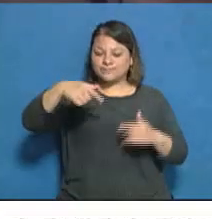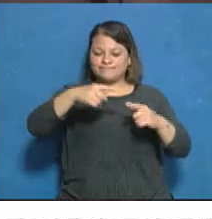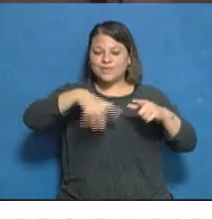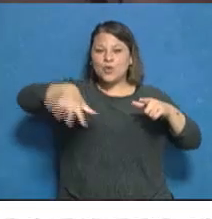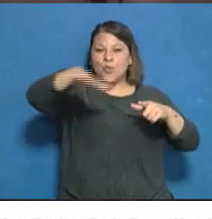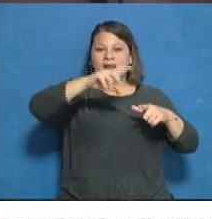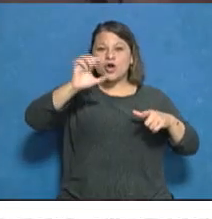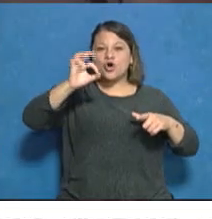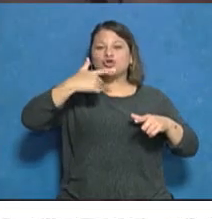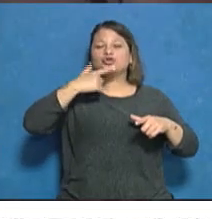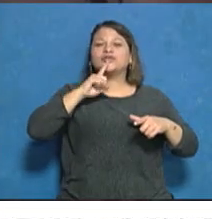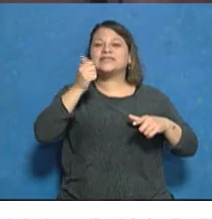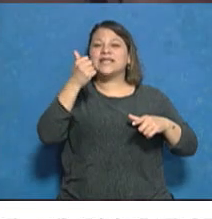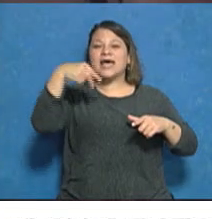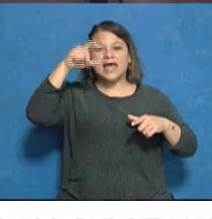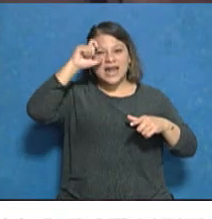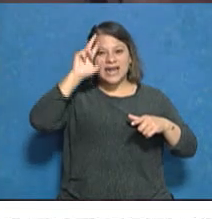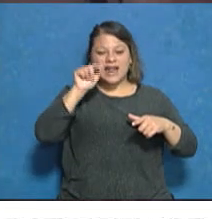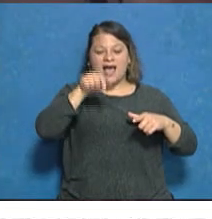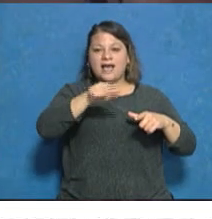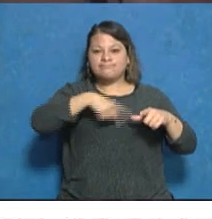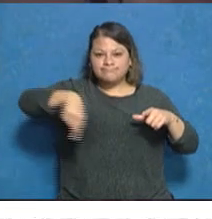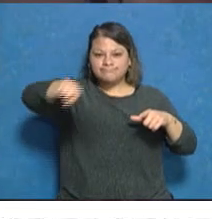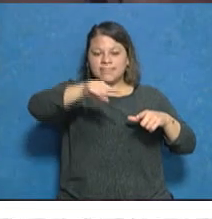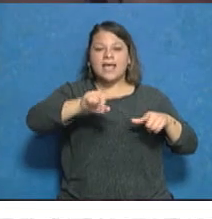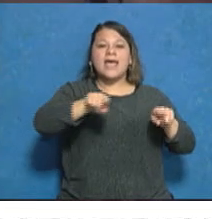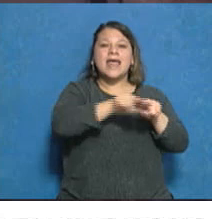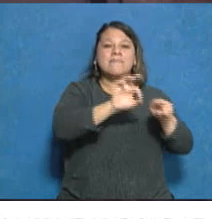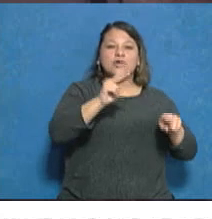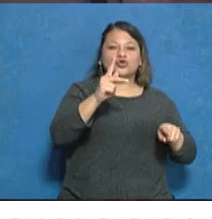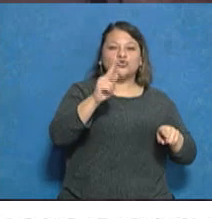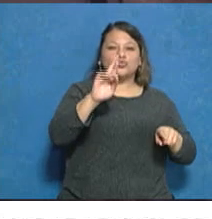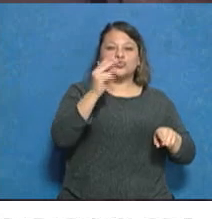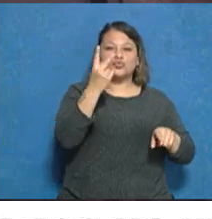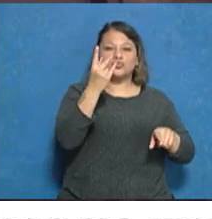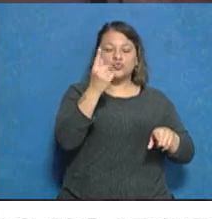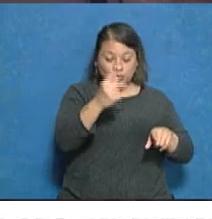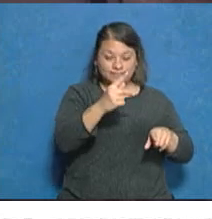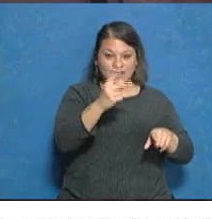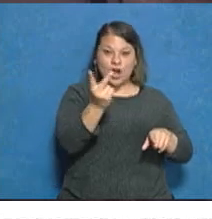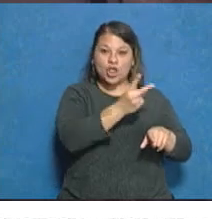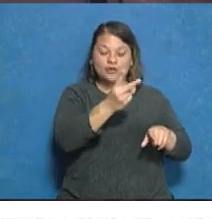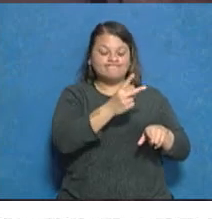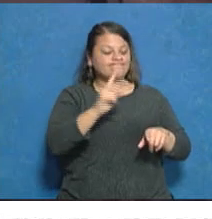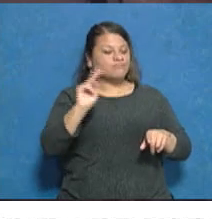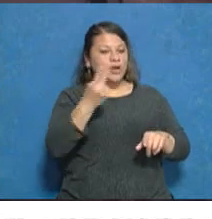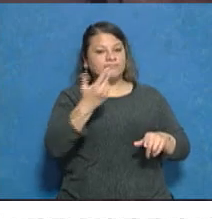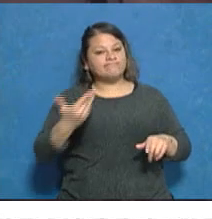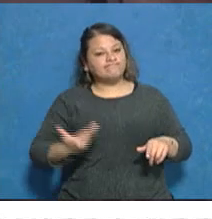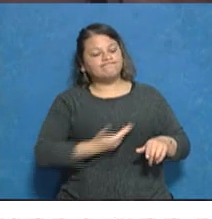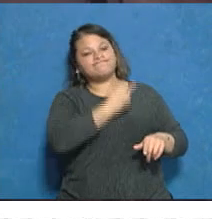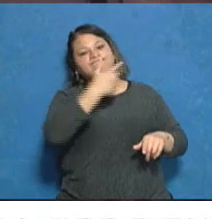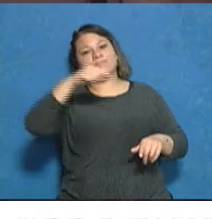Costanera, más precisamente, donde murieron los hermanitos Krug. Murieron atropellados, justamente. Bueno, este